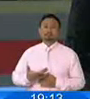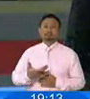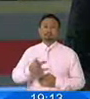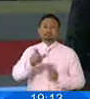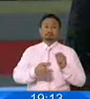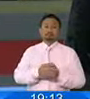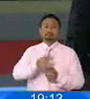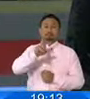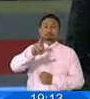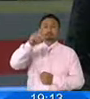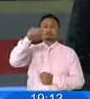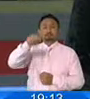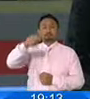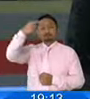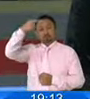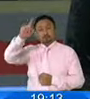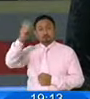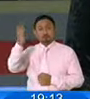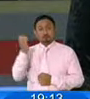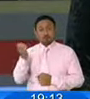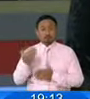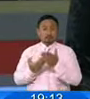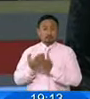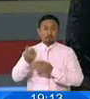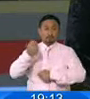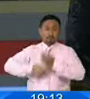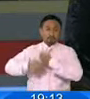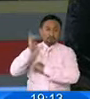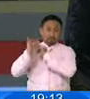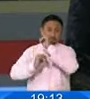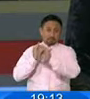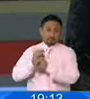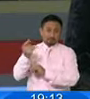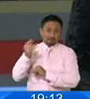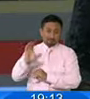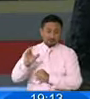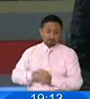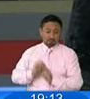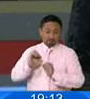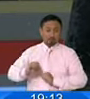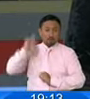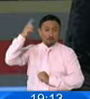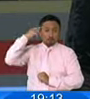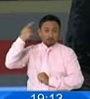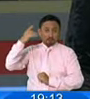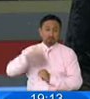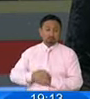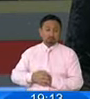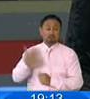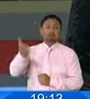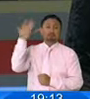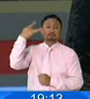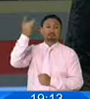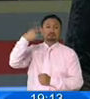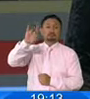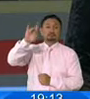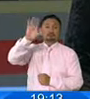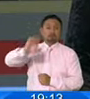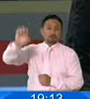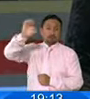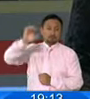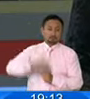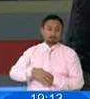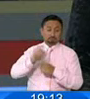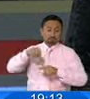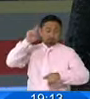de 3.000 millones de dólares en bonos soberanos en el mercado internacional de capitales que adquirió el gobierno el pasado 18 de enero.